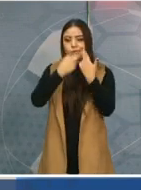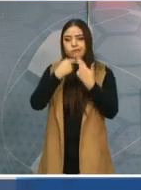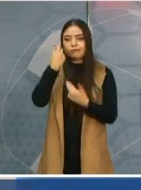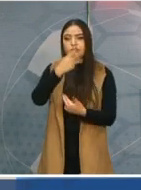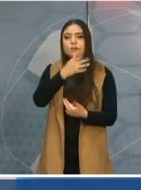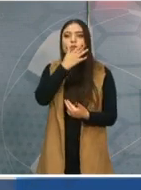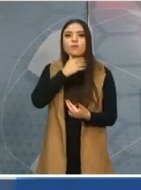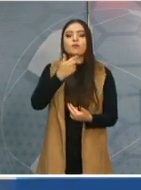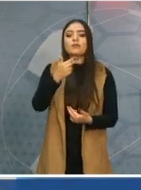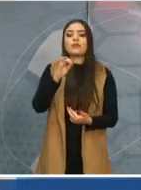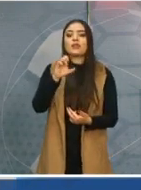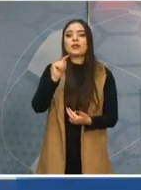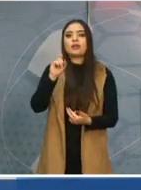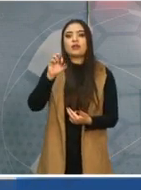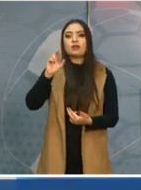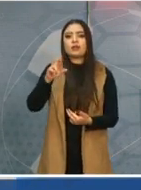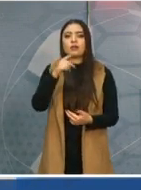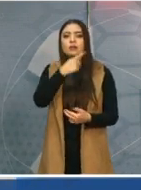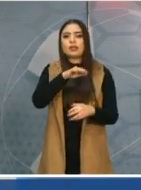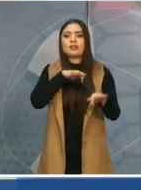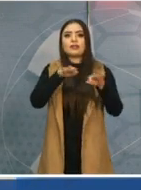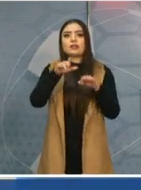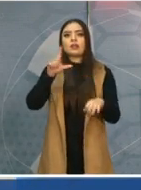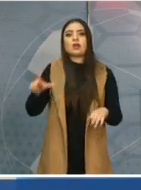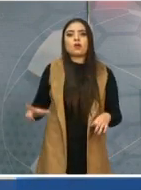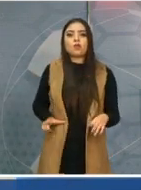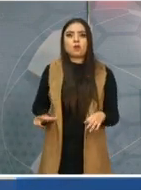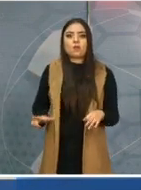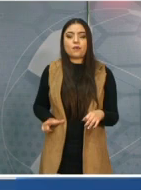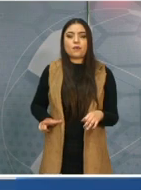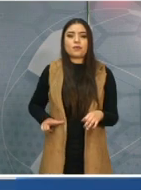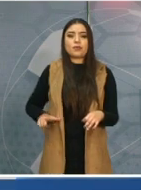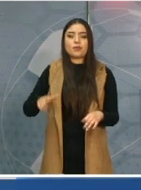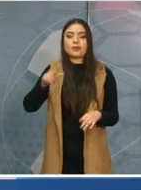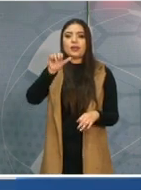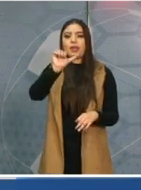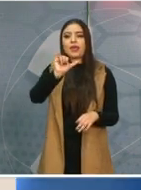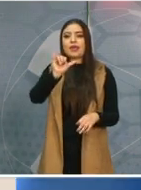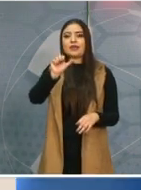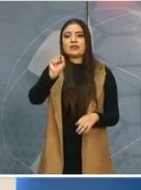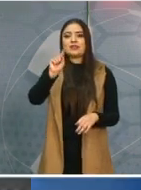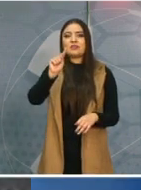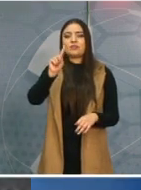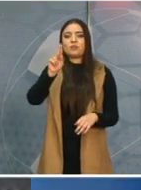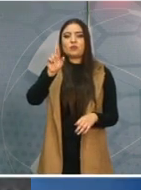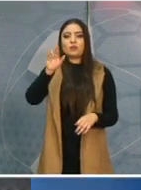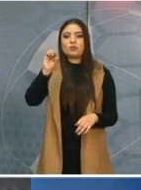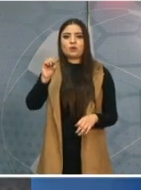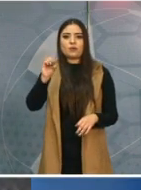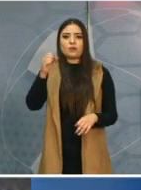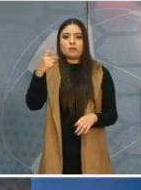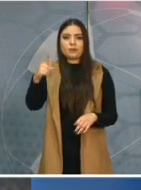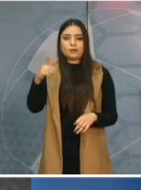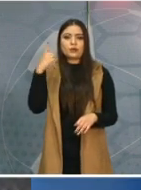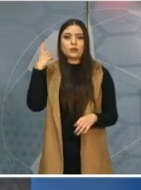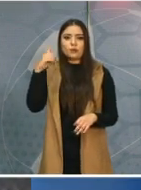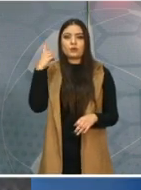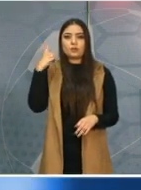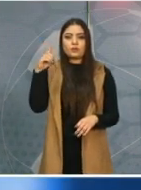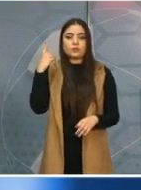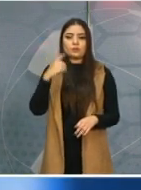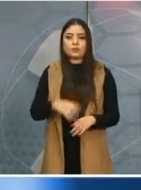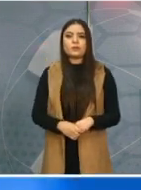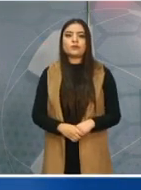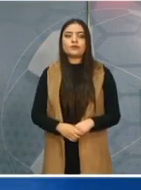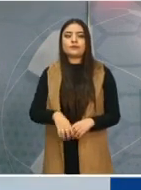en el gobierno del doctor josé rosas aispuro como fiscal anticorrupción del estado de durango descanse en paz con